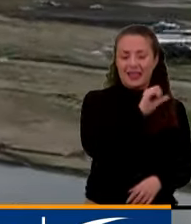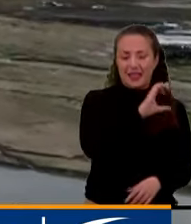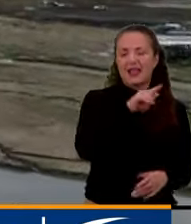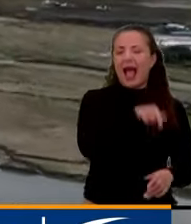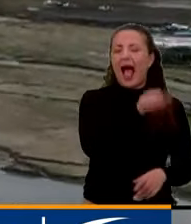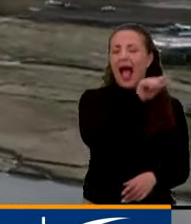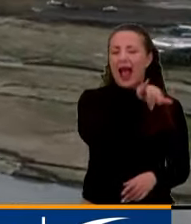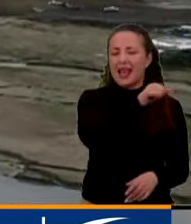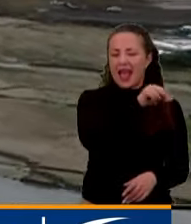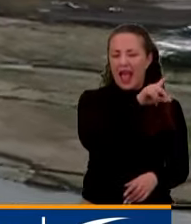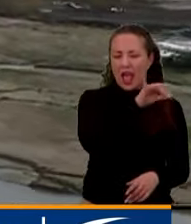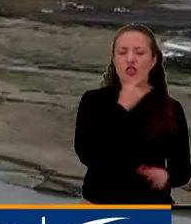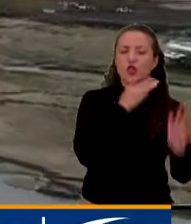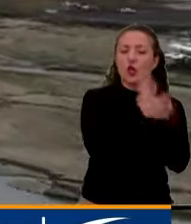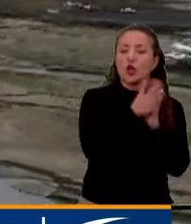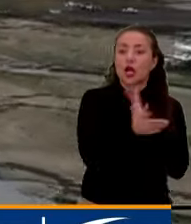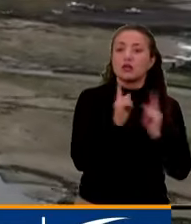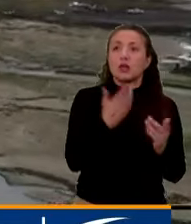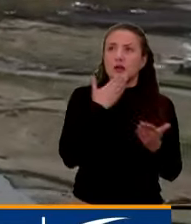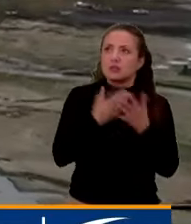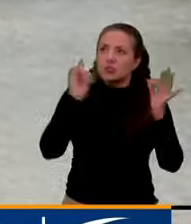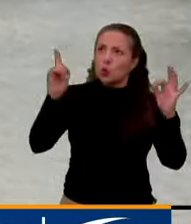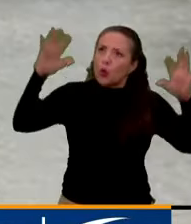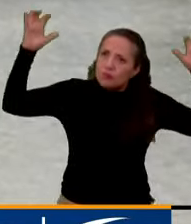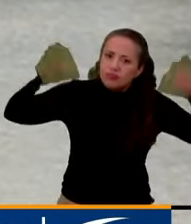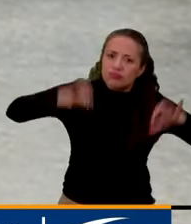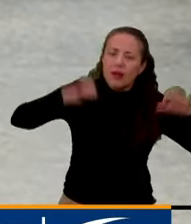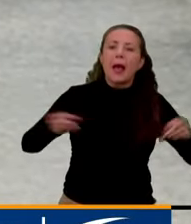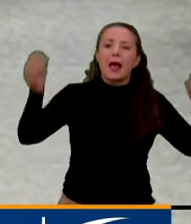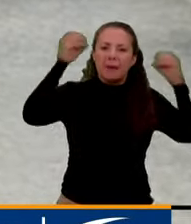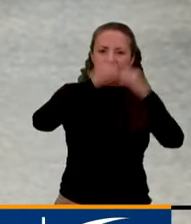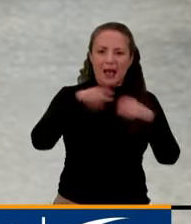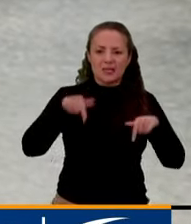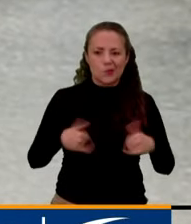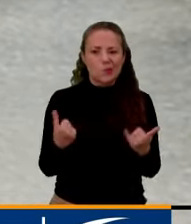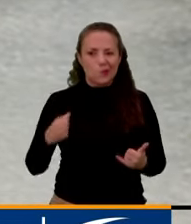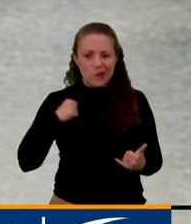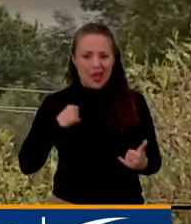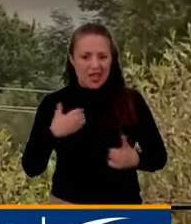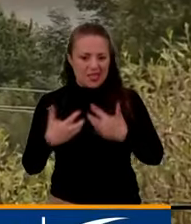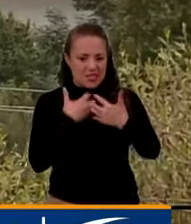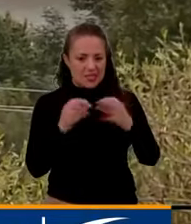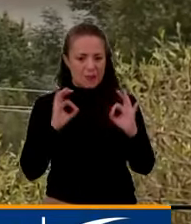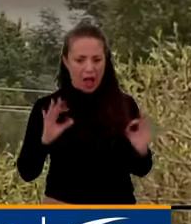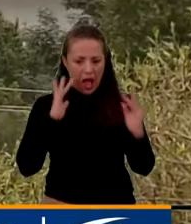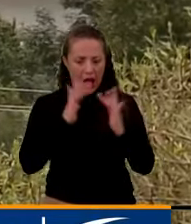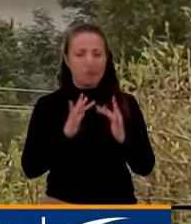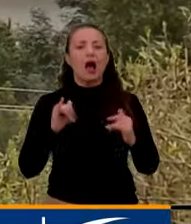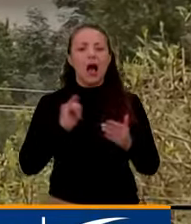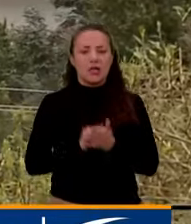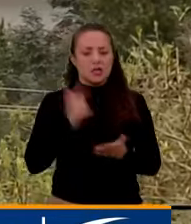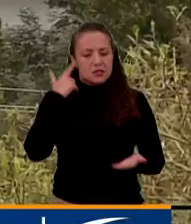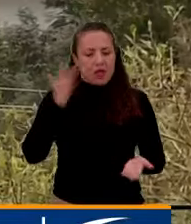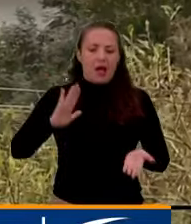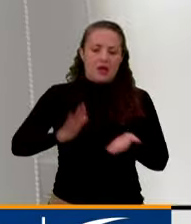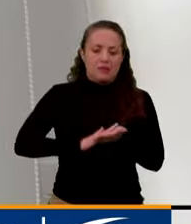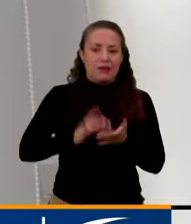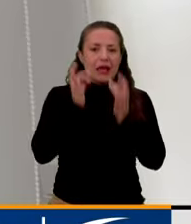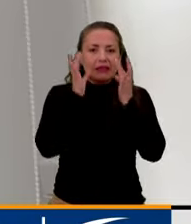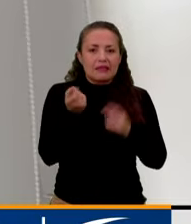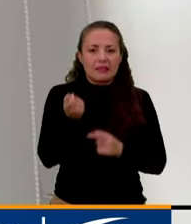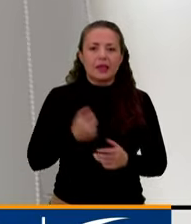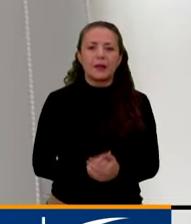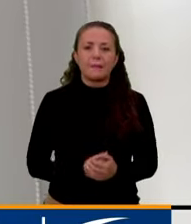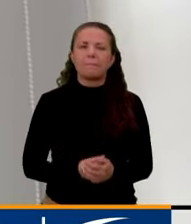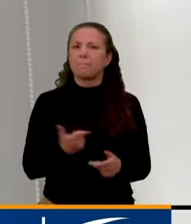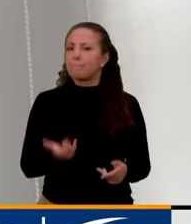señaló que gracias a la consolidación de las lluvias y al sistema robusto que se tiene en el país, se logró salir de una situación crítica. Lo que muestra con